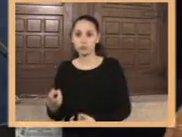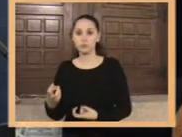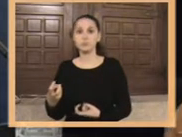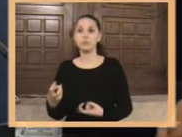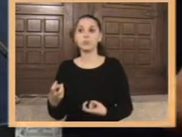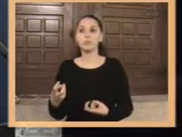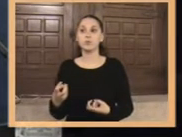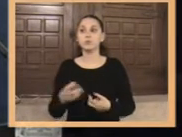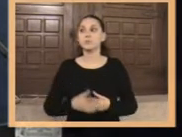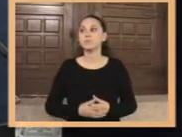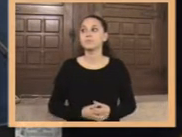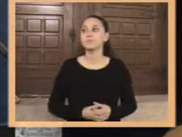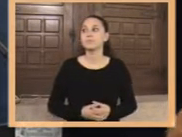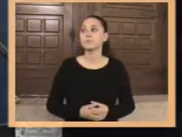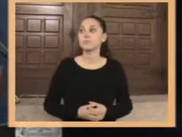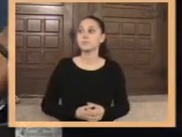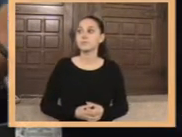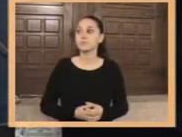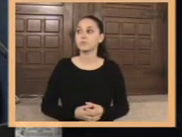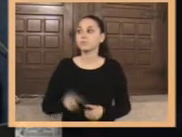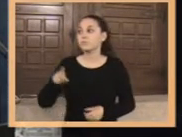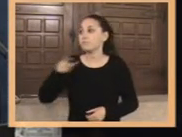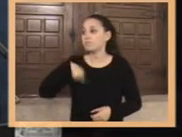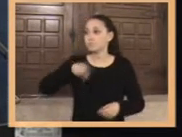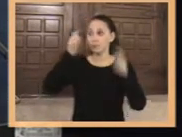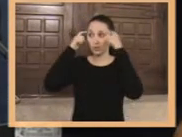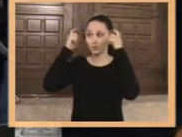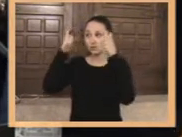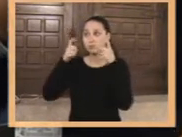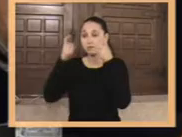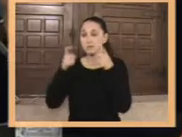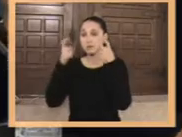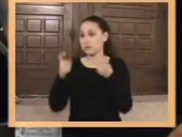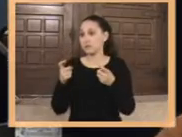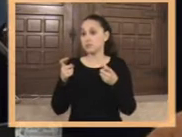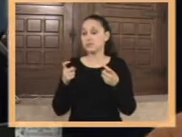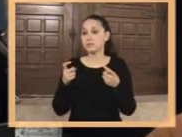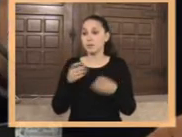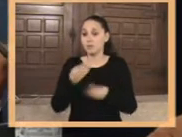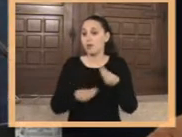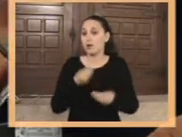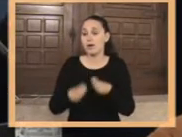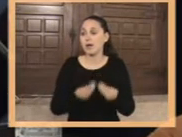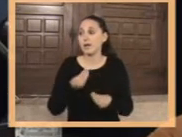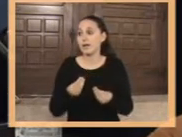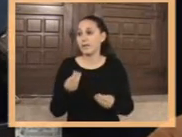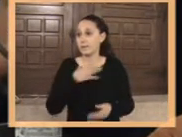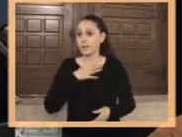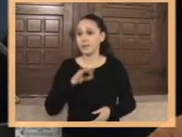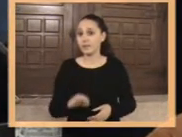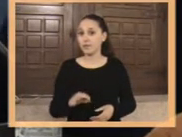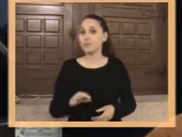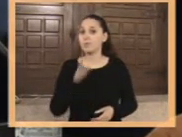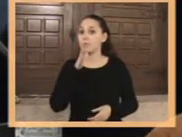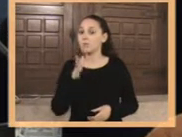viales que estaban en bruto, e intentaremos en la medida que sea posible pues hacer lo que podamos, porque al final es una inversión económica de